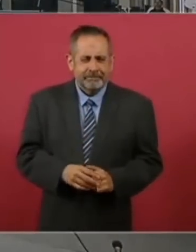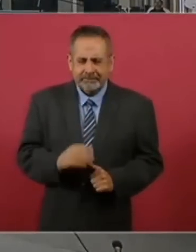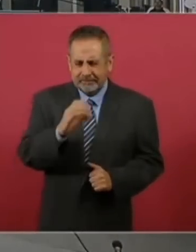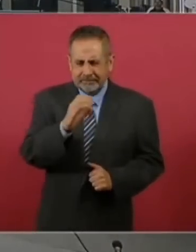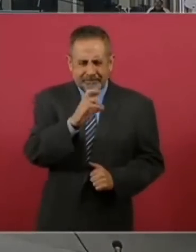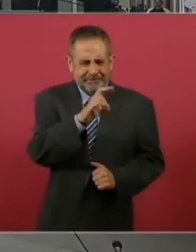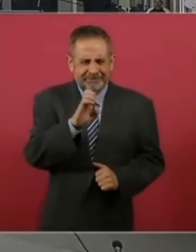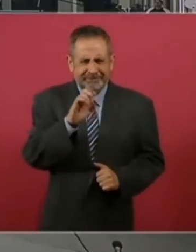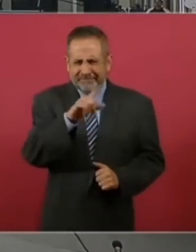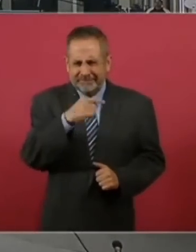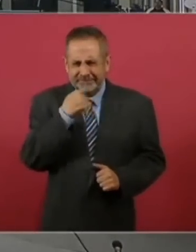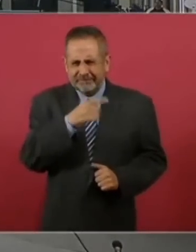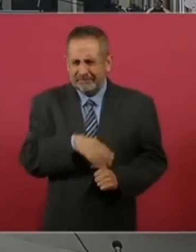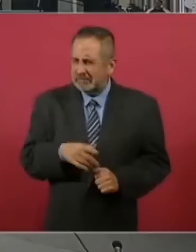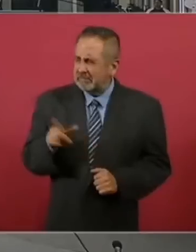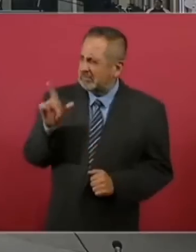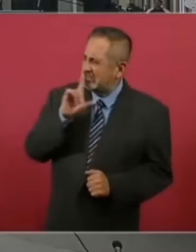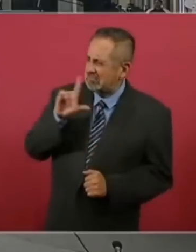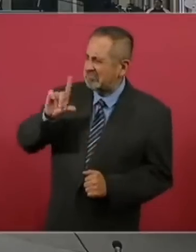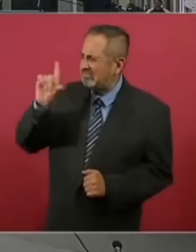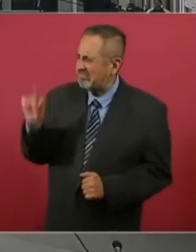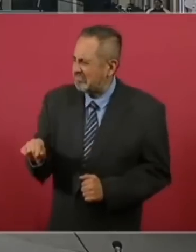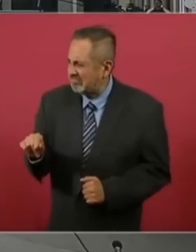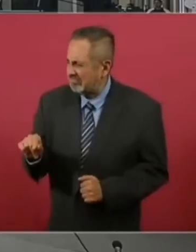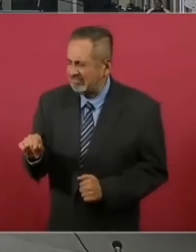Krill, maldito, ¿qué?